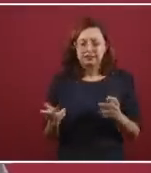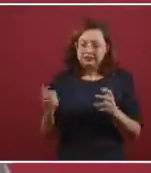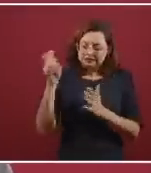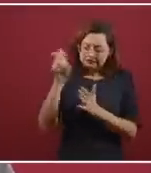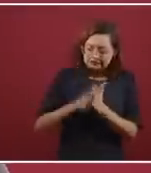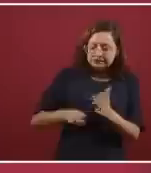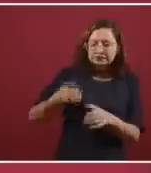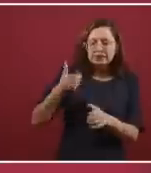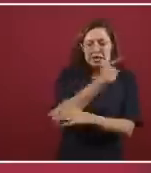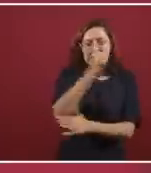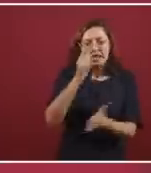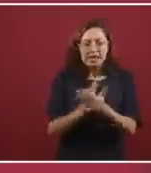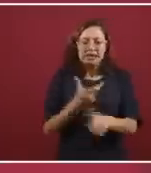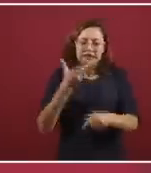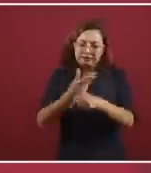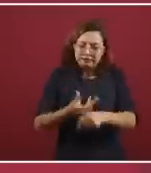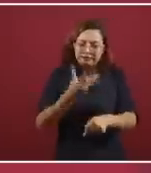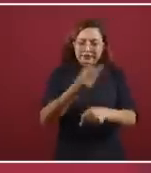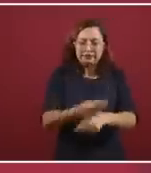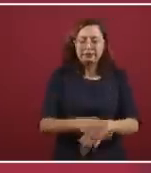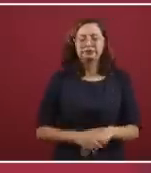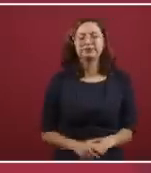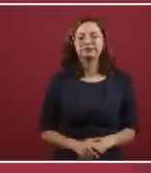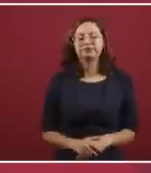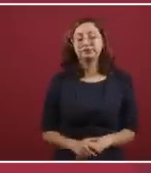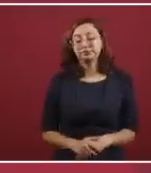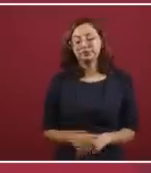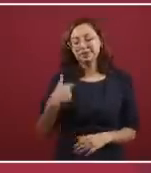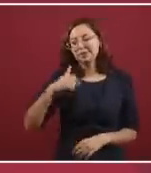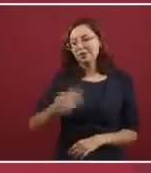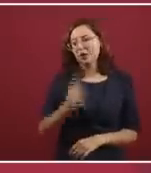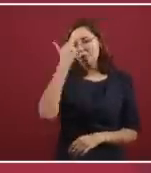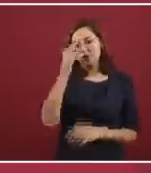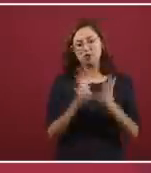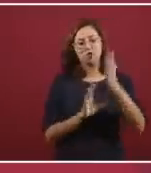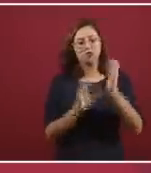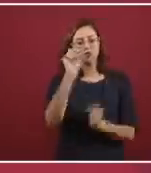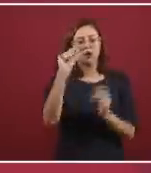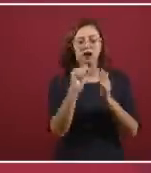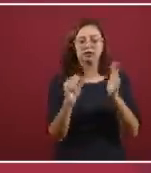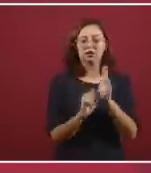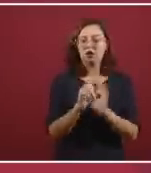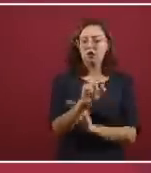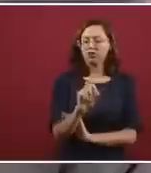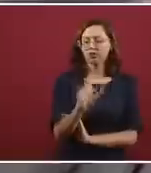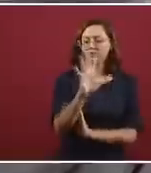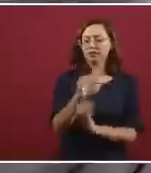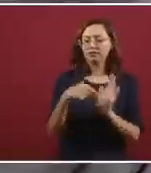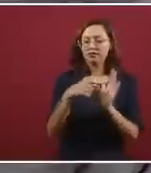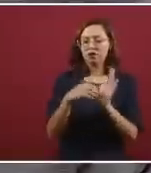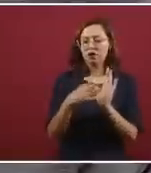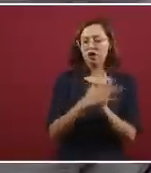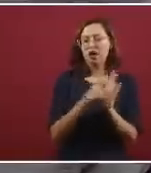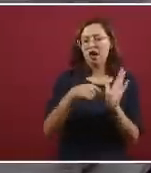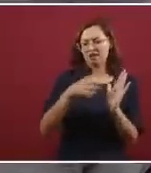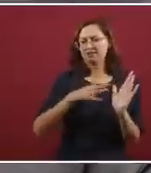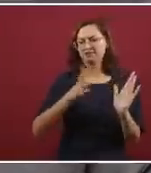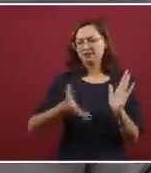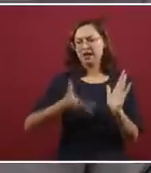las leyes cuando hicieron la reforma al 35 porque está establecido lo de la consulta